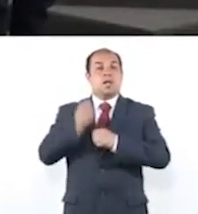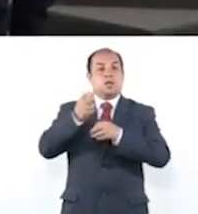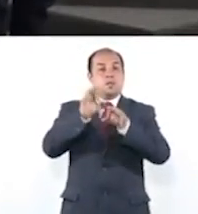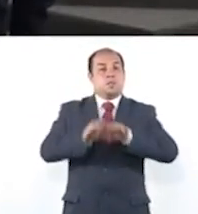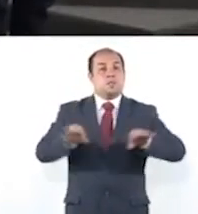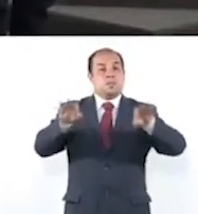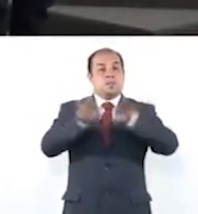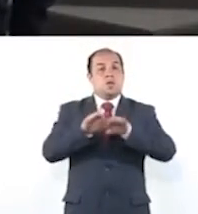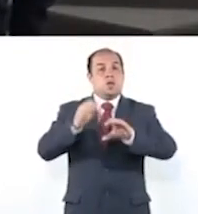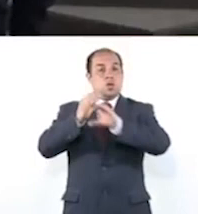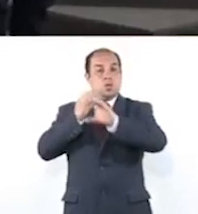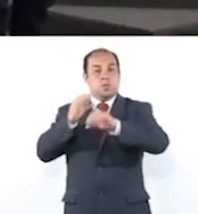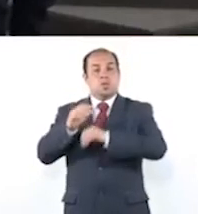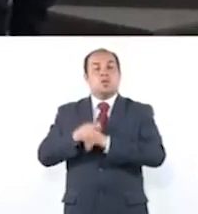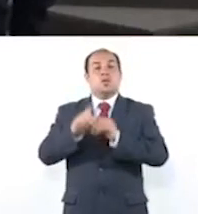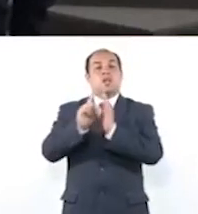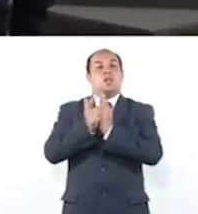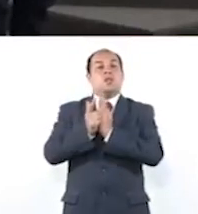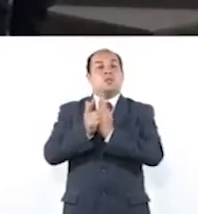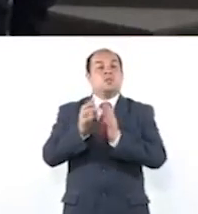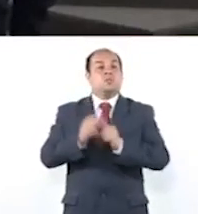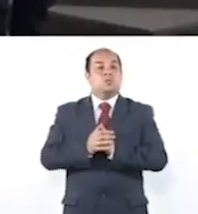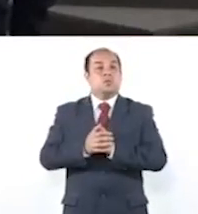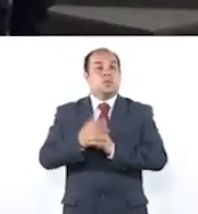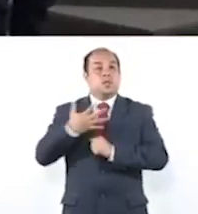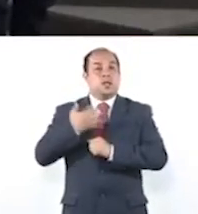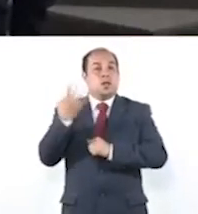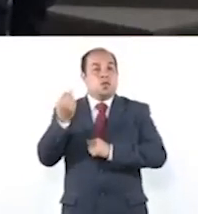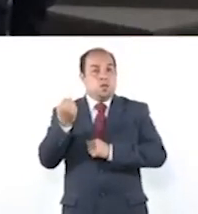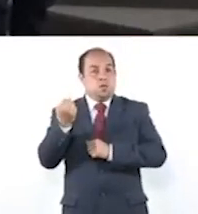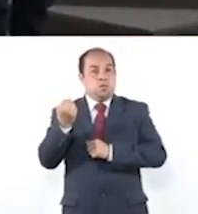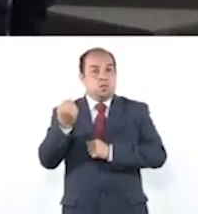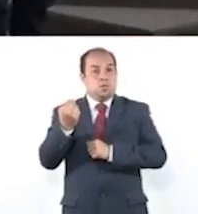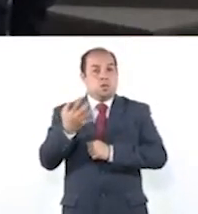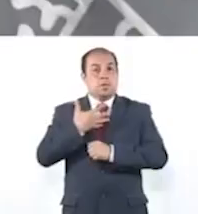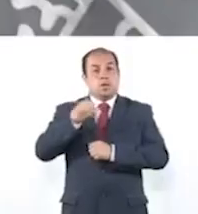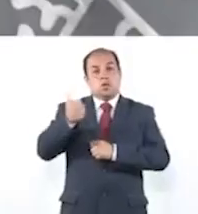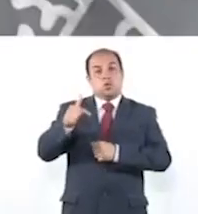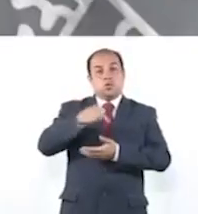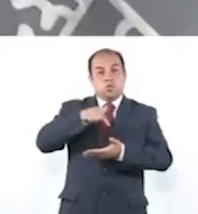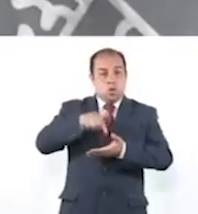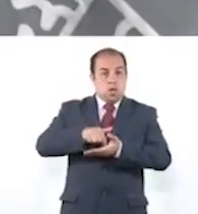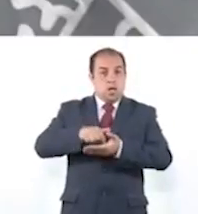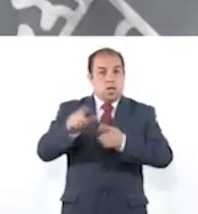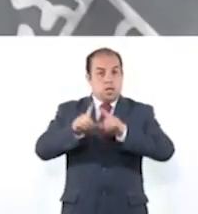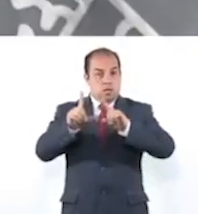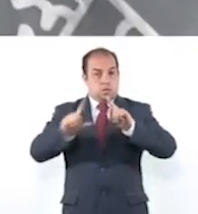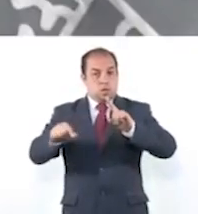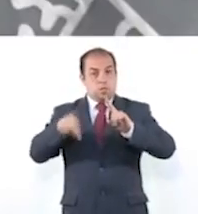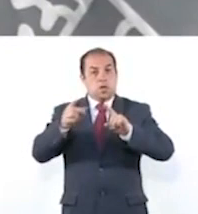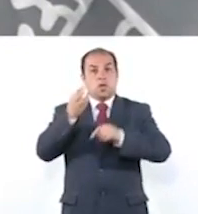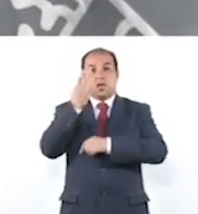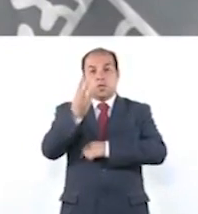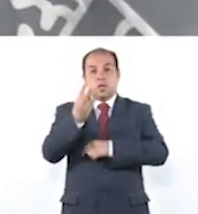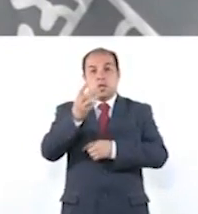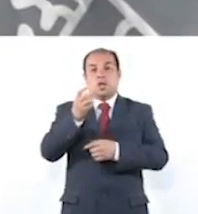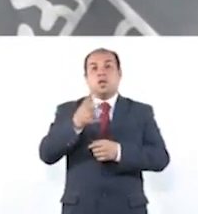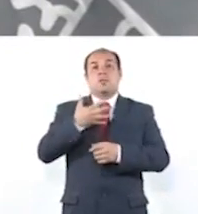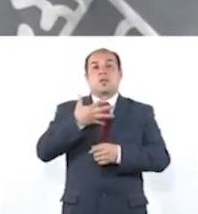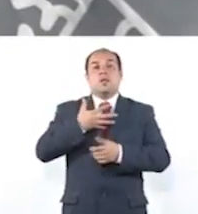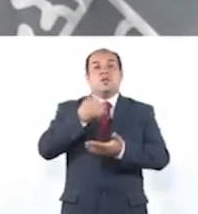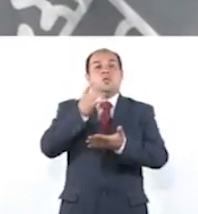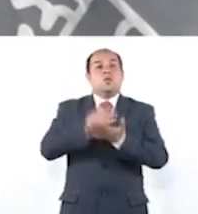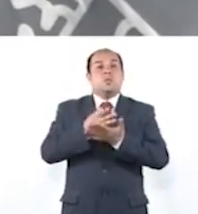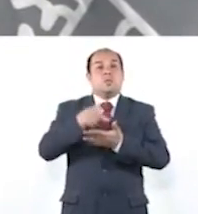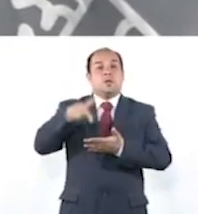la flota de librobuses en estos momentos es de 9 y van a estar en otras partes del país, pero 3 van a estar exclusivamente en rutas